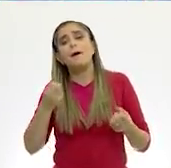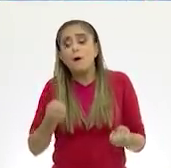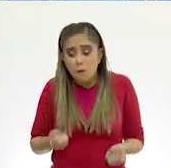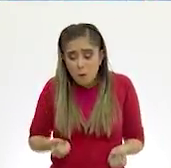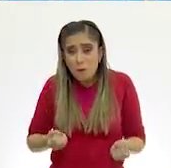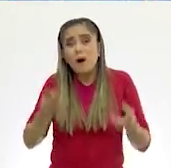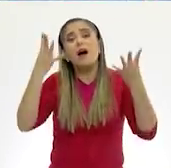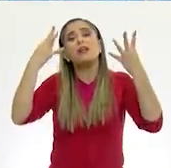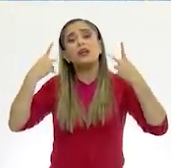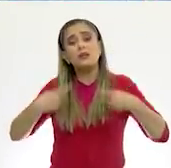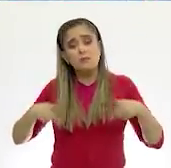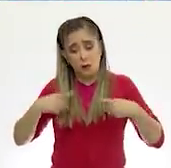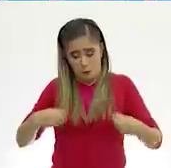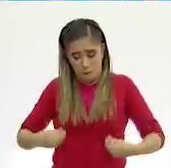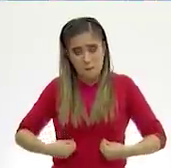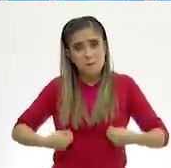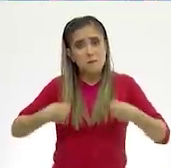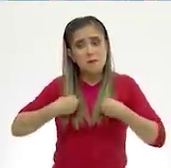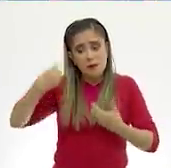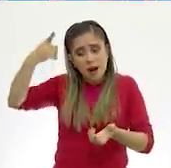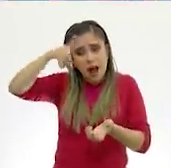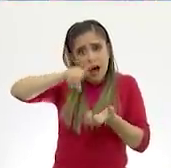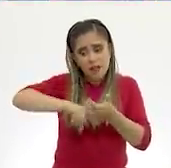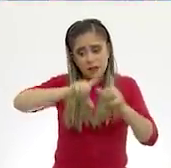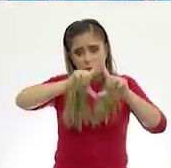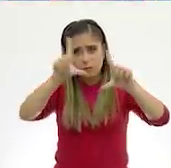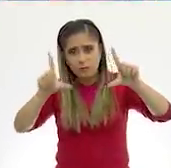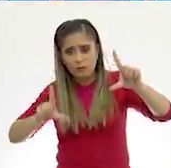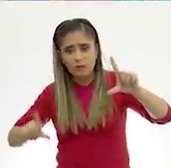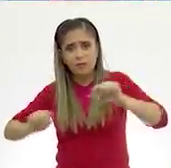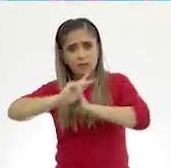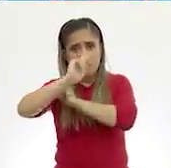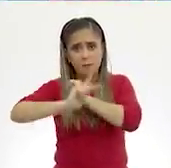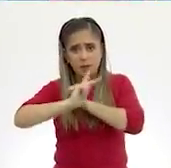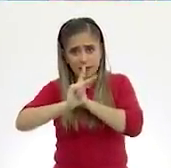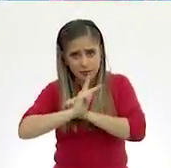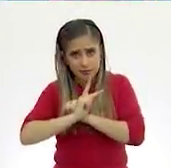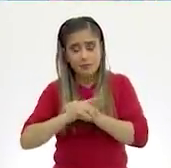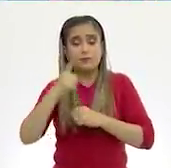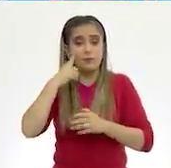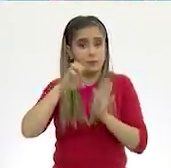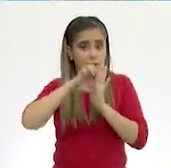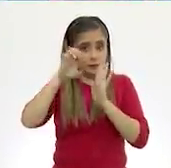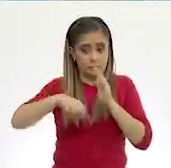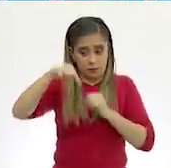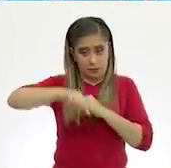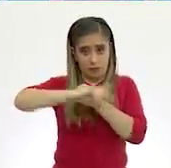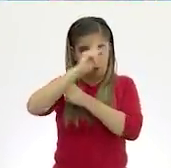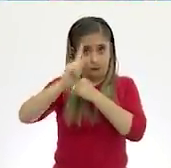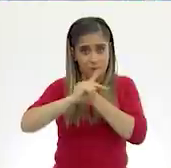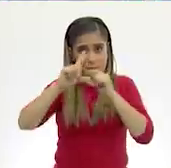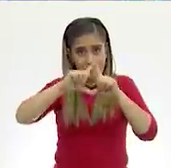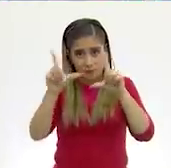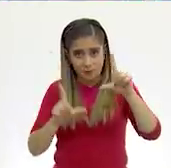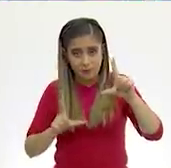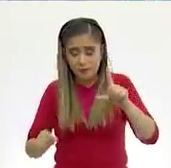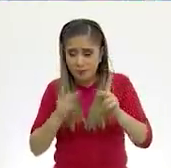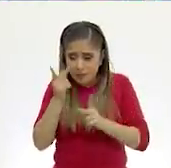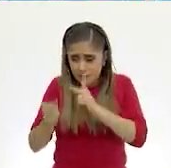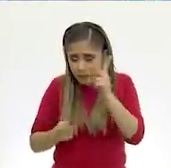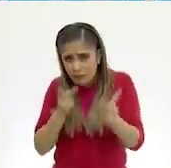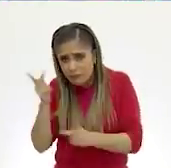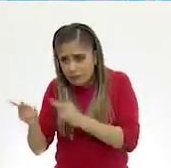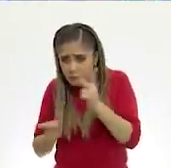todas las personas que viven en un territorio concreto, en este caso nuestro país, y se obtiene mediante el Censo